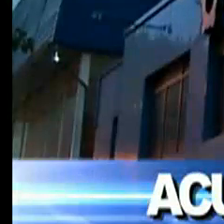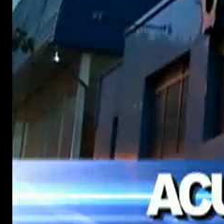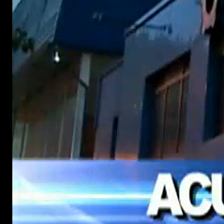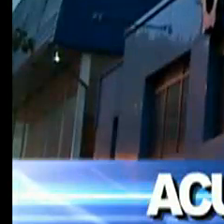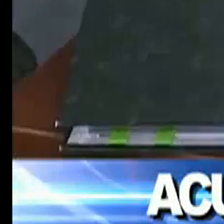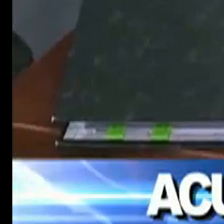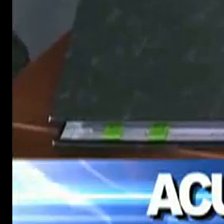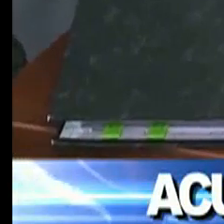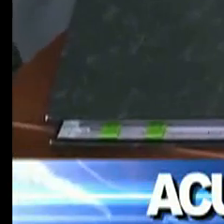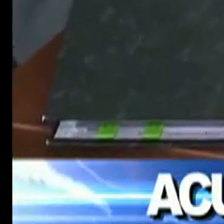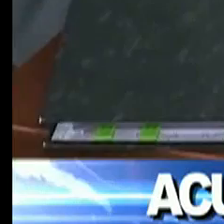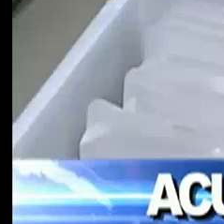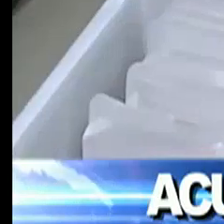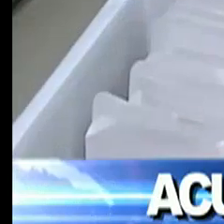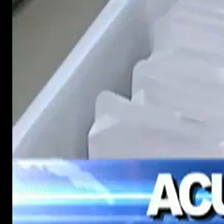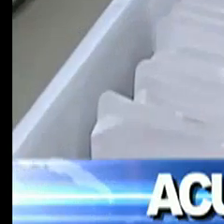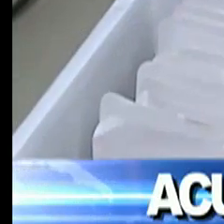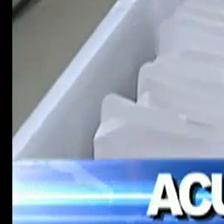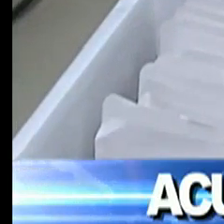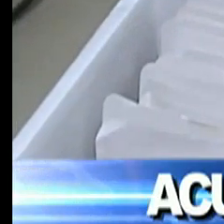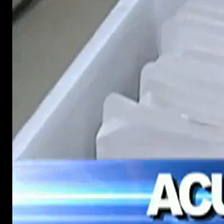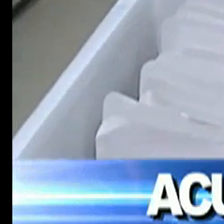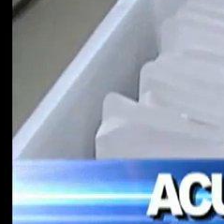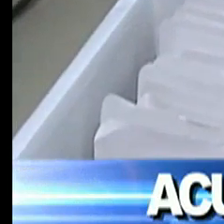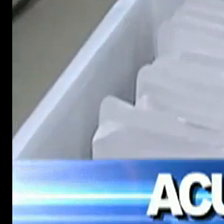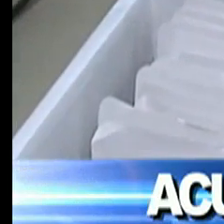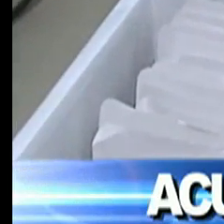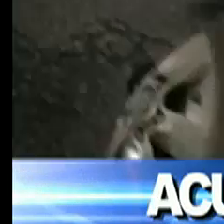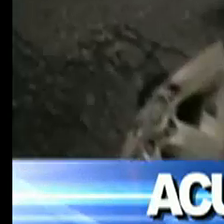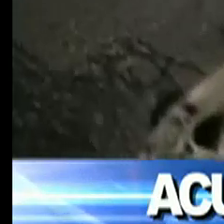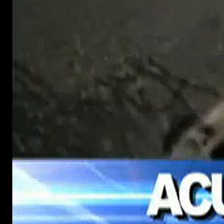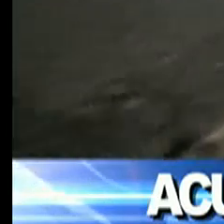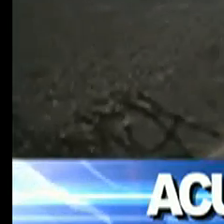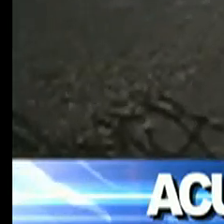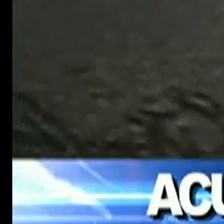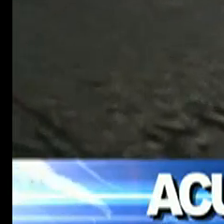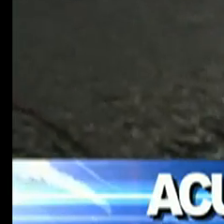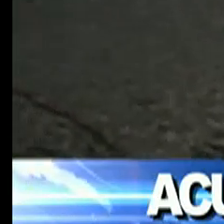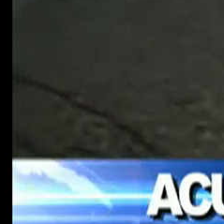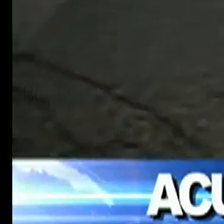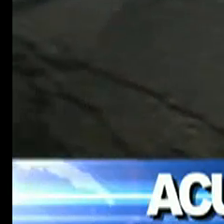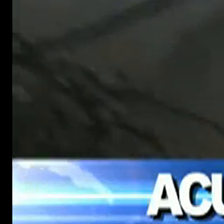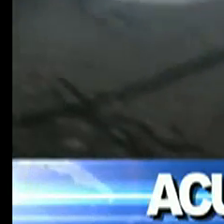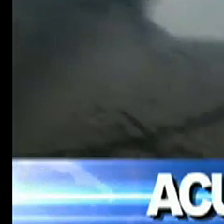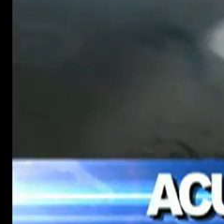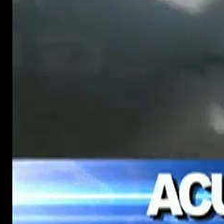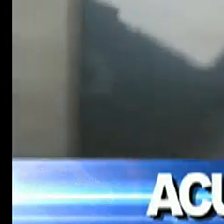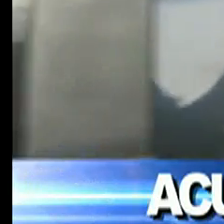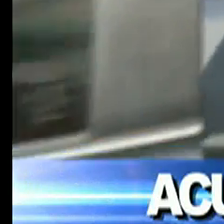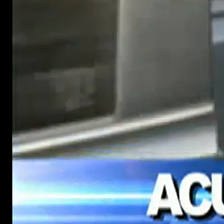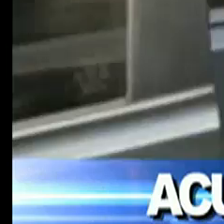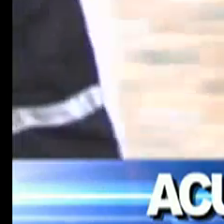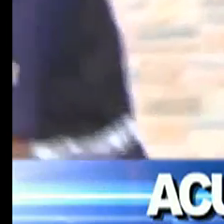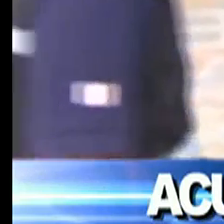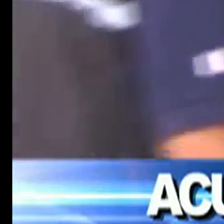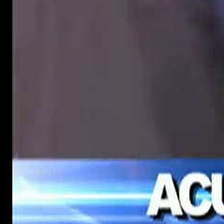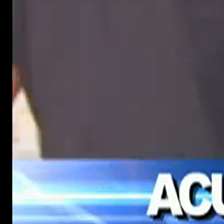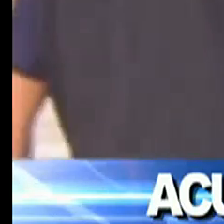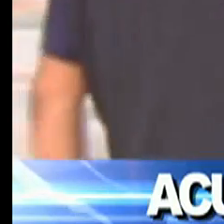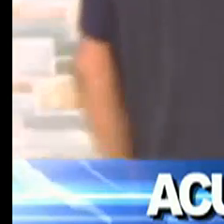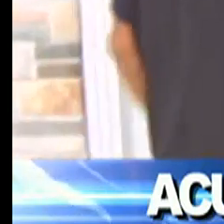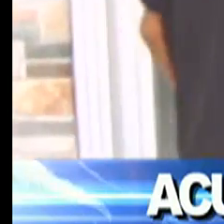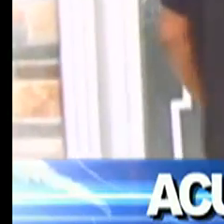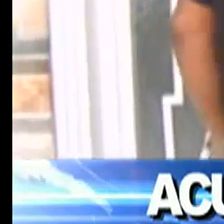Tras su segundo viaje a Brasil, fiscal Carlos Vaca Mancheno anunció que firmó un acuerdo con